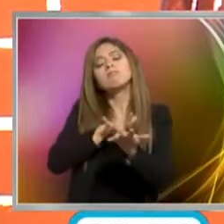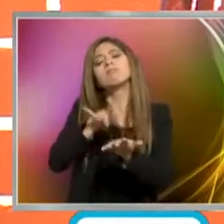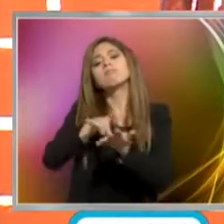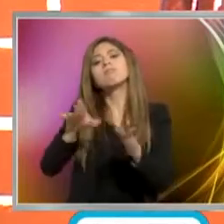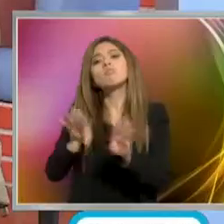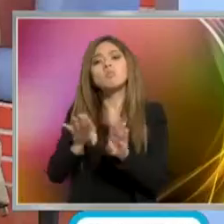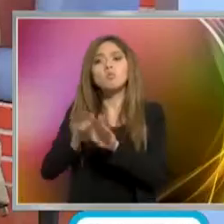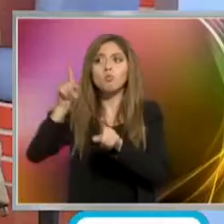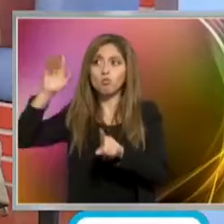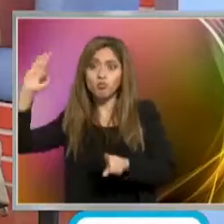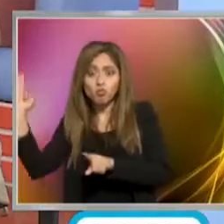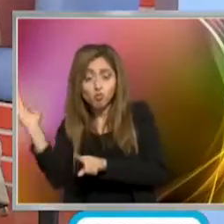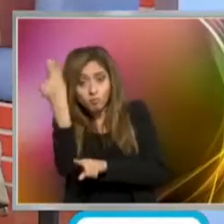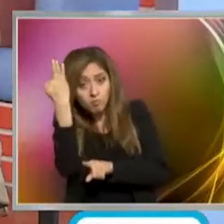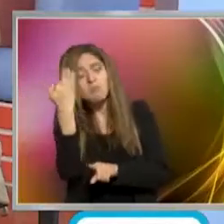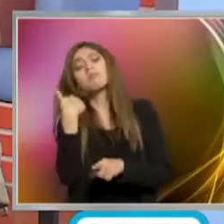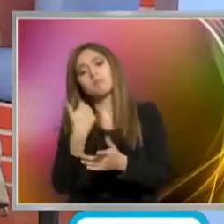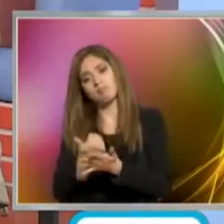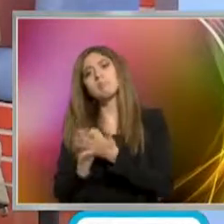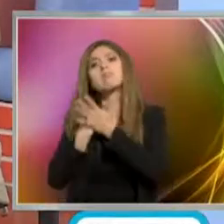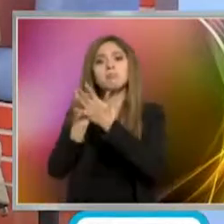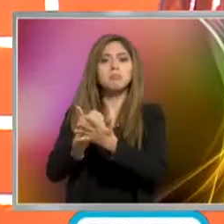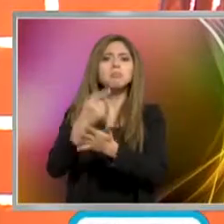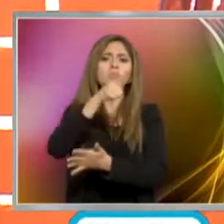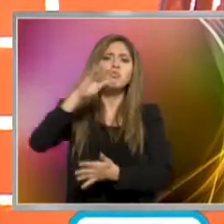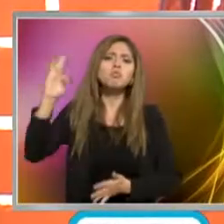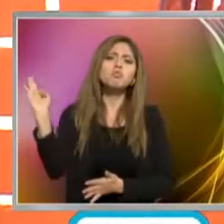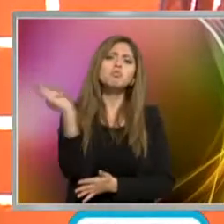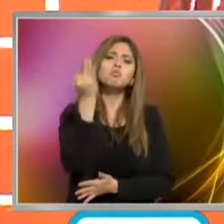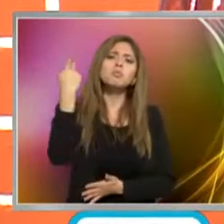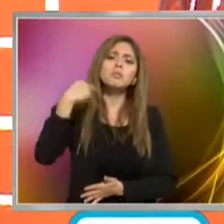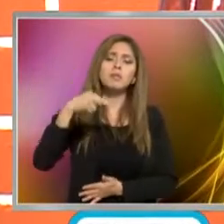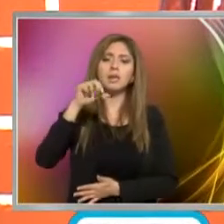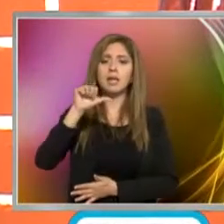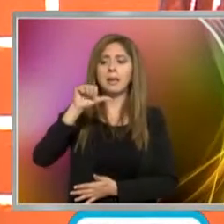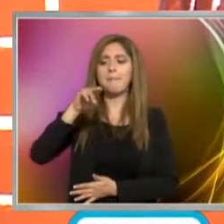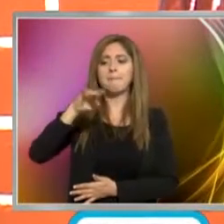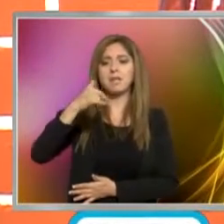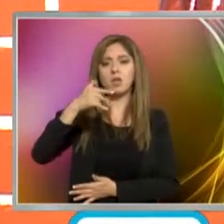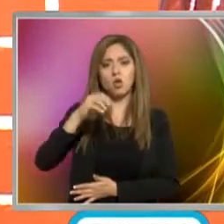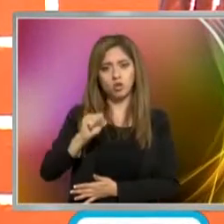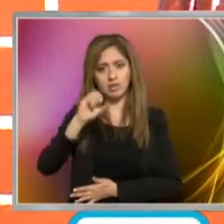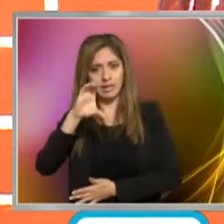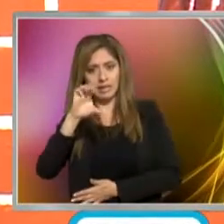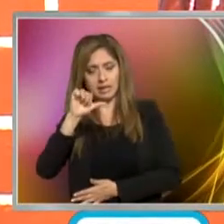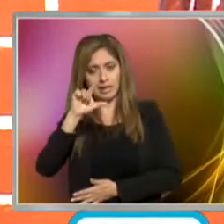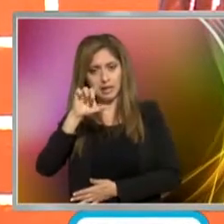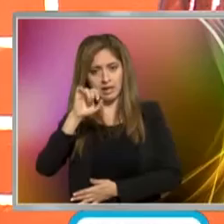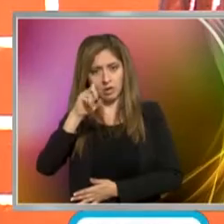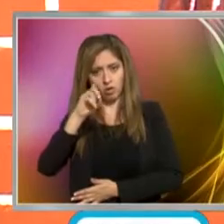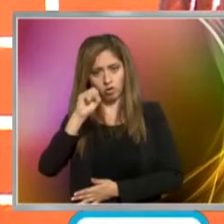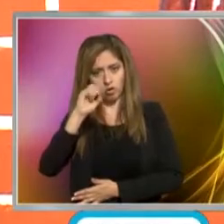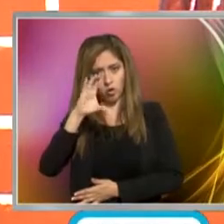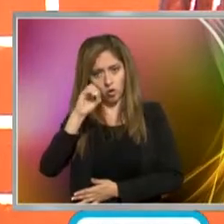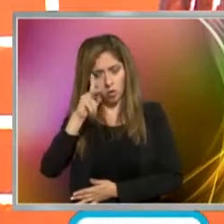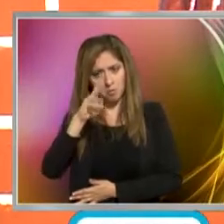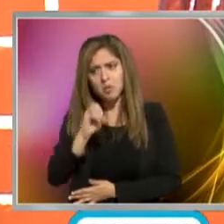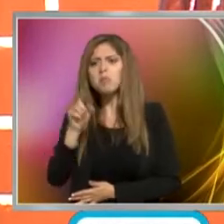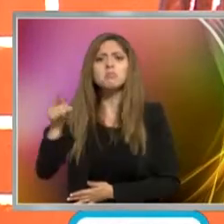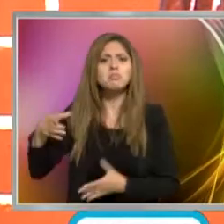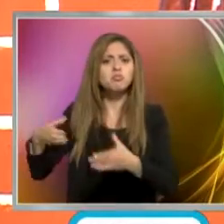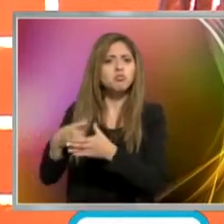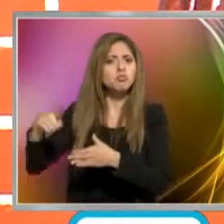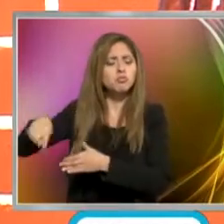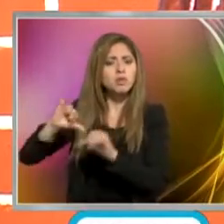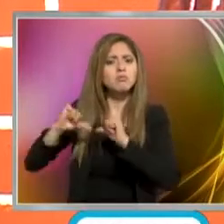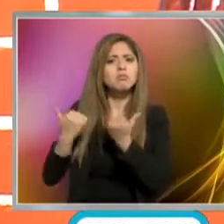a alguna fundación. Entonces, muchas veces hemos ayudado a una fundación que se llama Fundación Amigos Caleidoscopio, Ajá. que se dedica a ayudar a